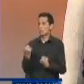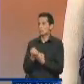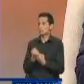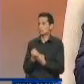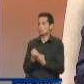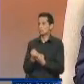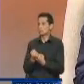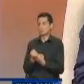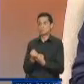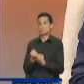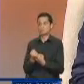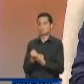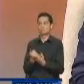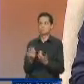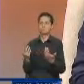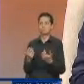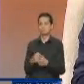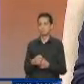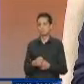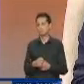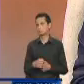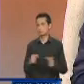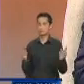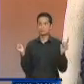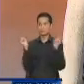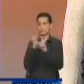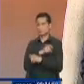Si acaso, es importante que la justifique. Uh-huh. Es muy